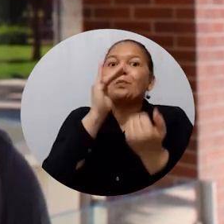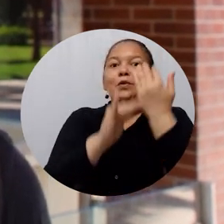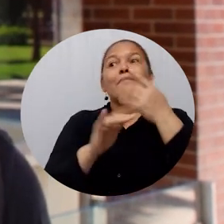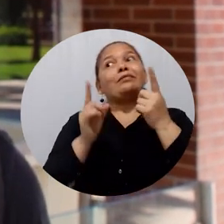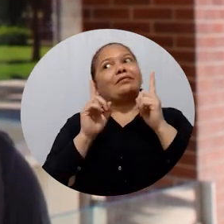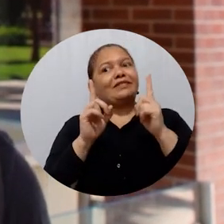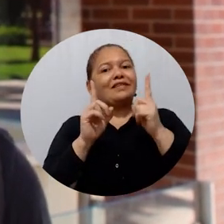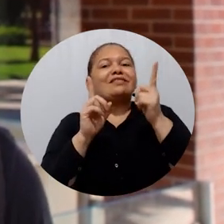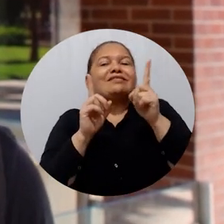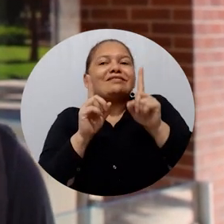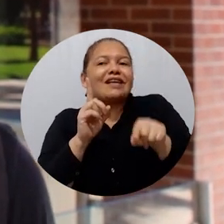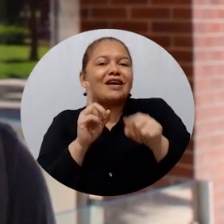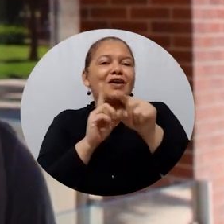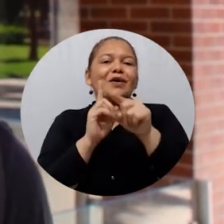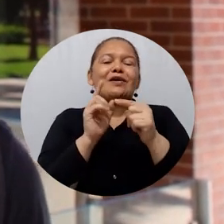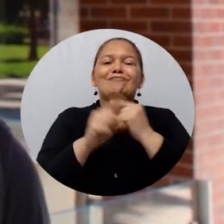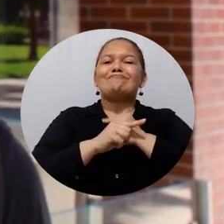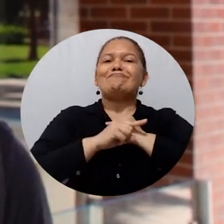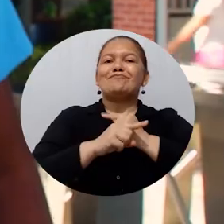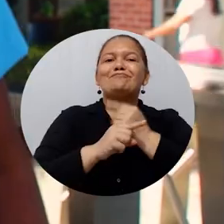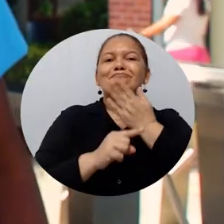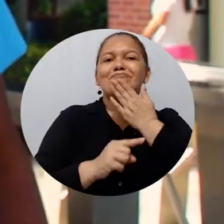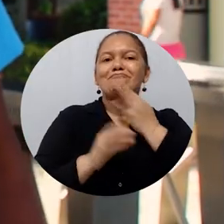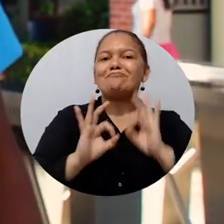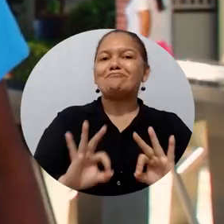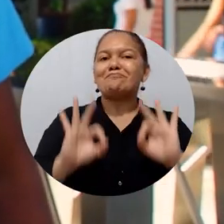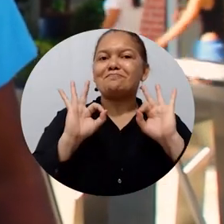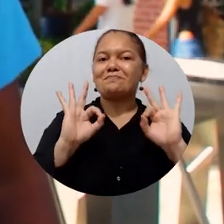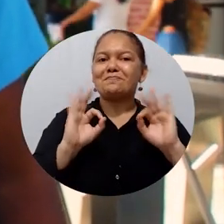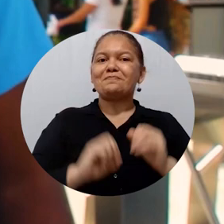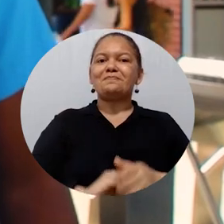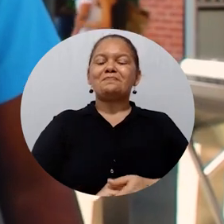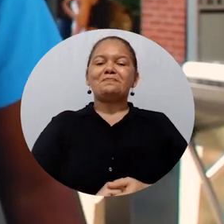que por el cob y 19s más y más práctico